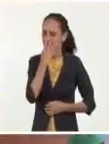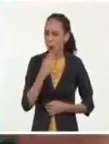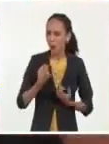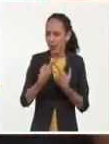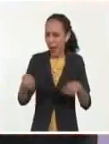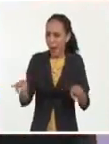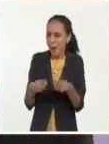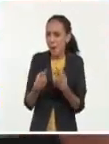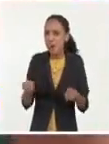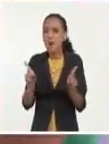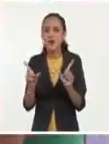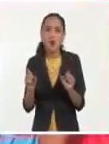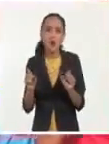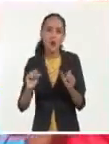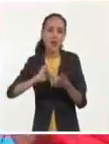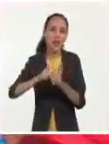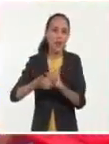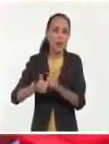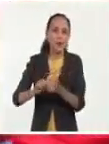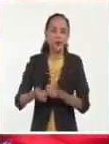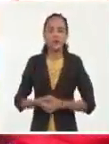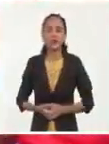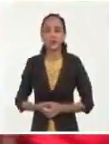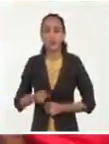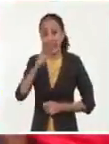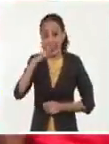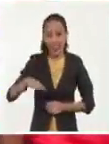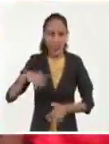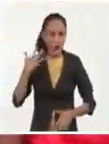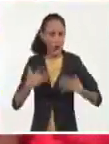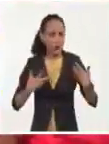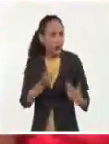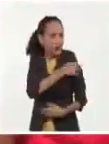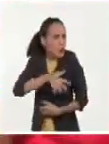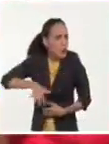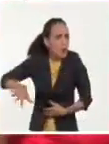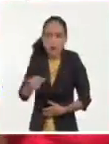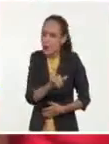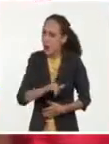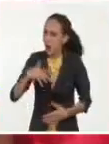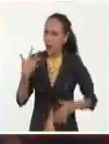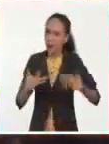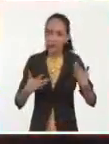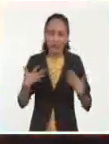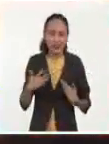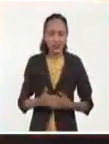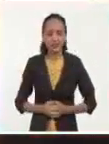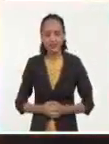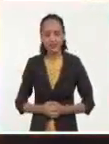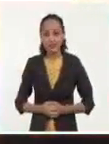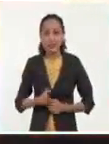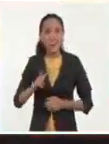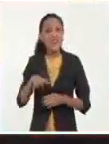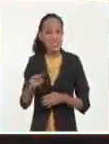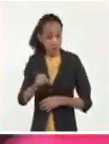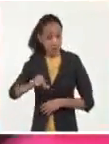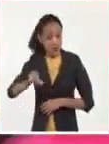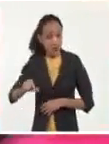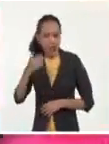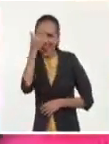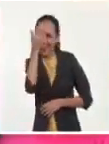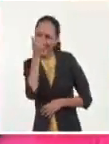juegos, el deporte. Todos los niños, todos nosotros, el pueblo entero. Lo ha disfrutado todo. Los vecinos agradecieron la